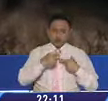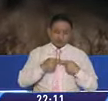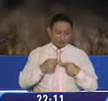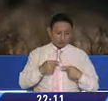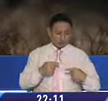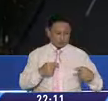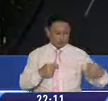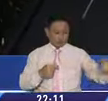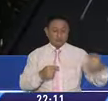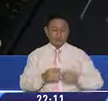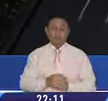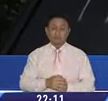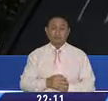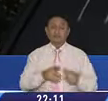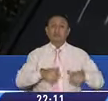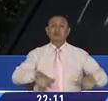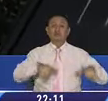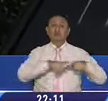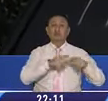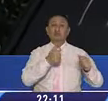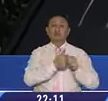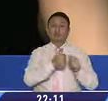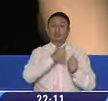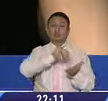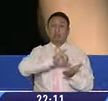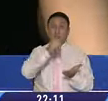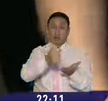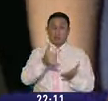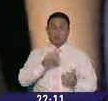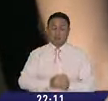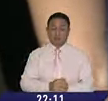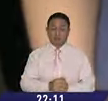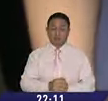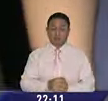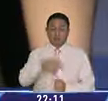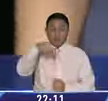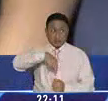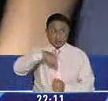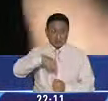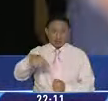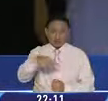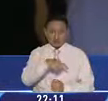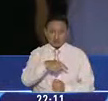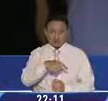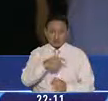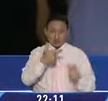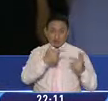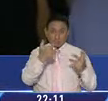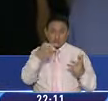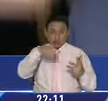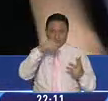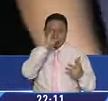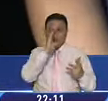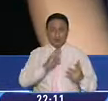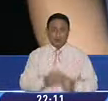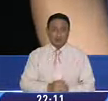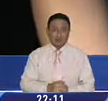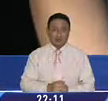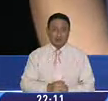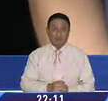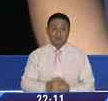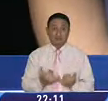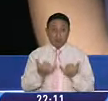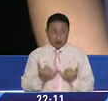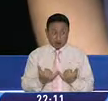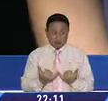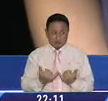Río Caña, en la zona limítrofe con Jipijapa. De verdad, aquí este pueblito nunca se había escuchado de que habían matado a alguien por aquí. Y ya con